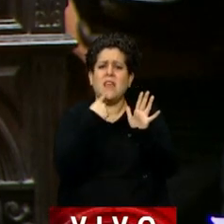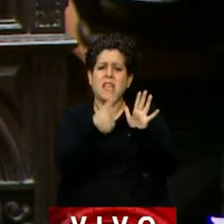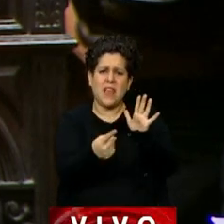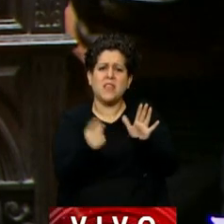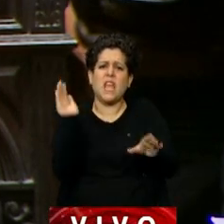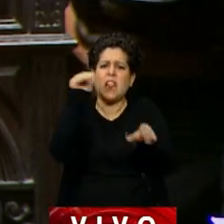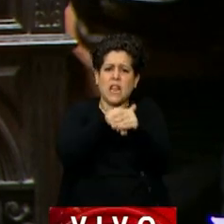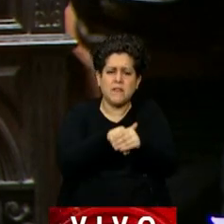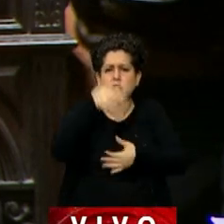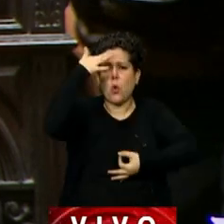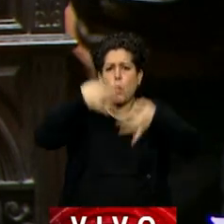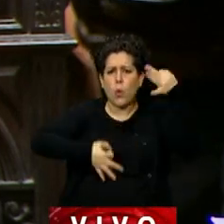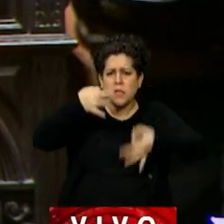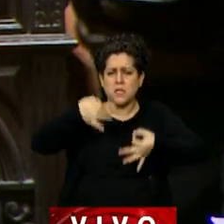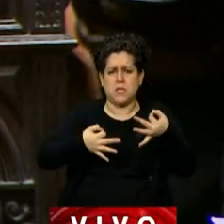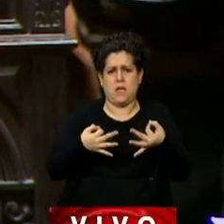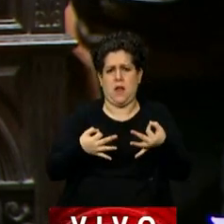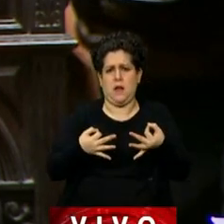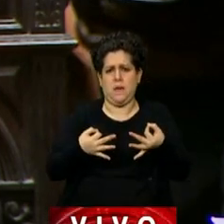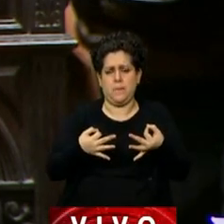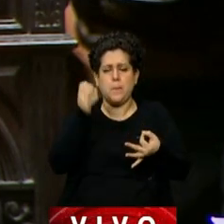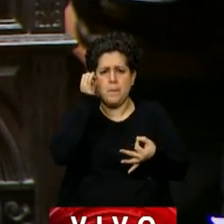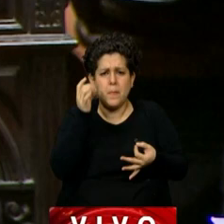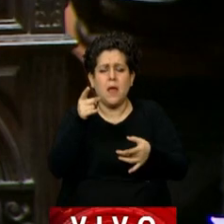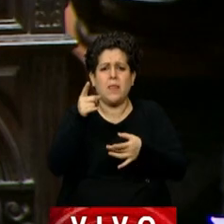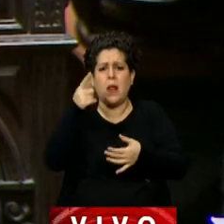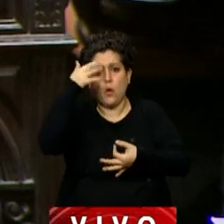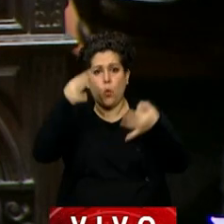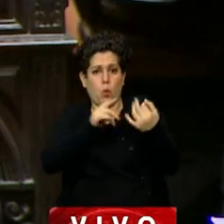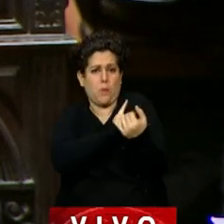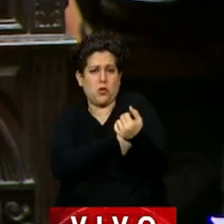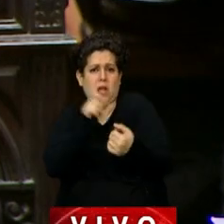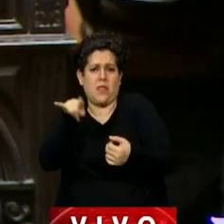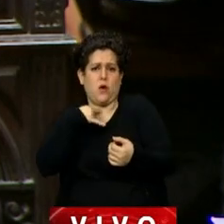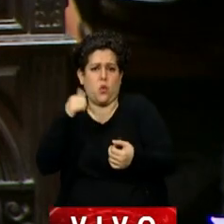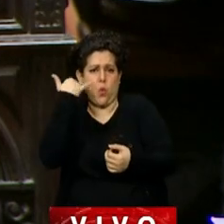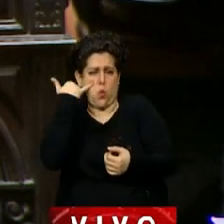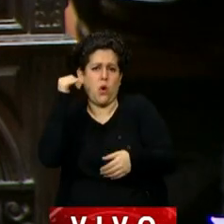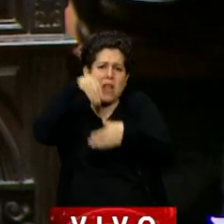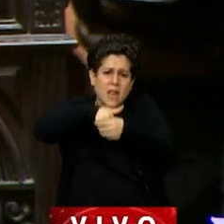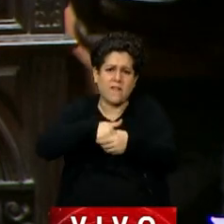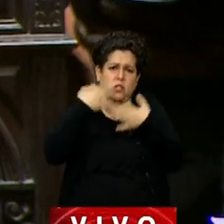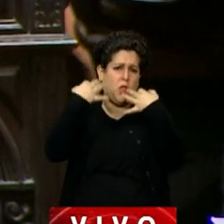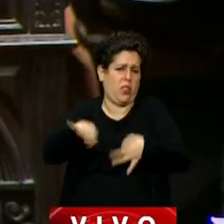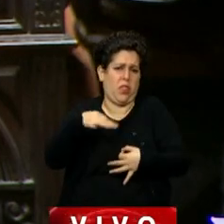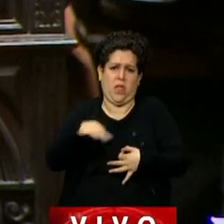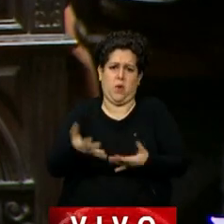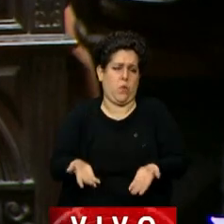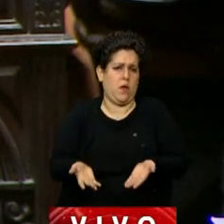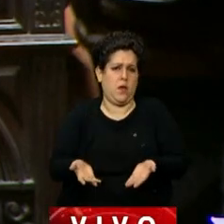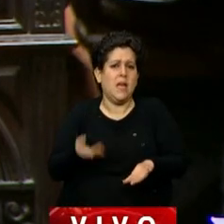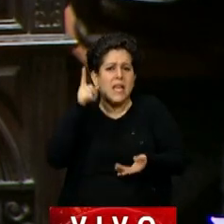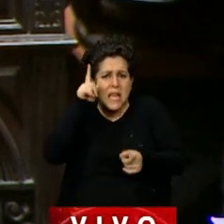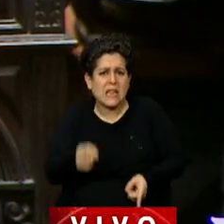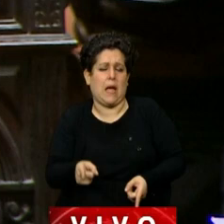la intervención judicial del Poder Judicial de Jujuy. La intervención del Poder Judicial de Jujuy,